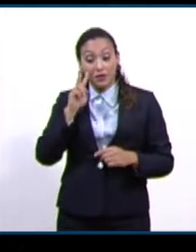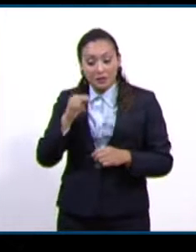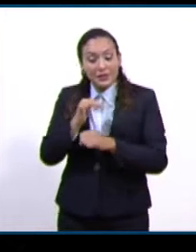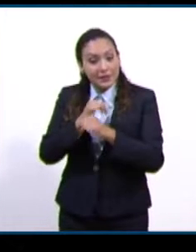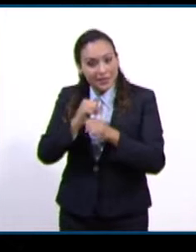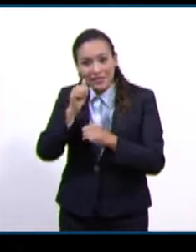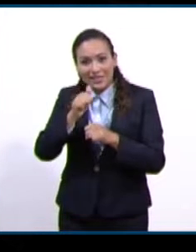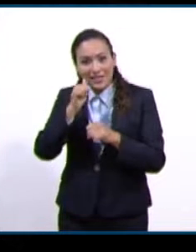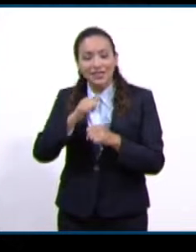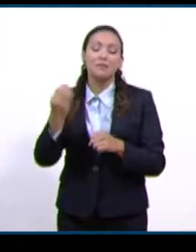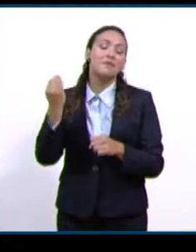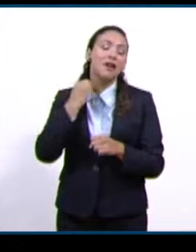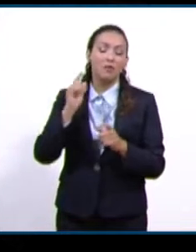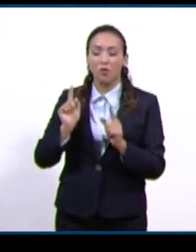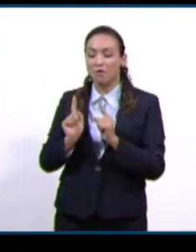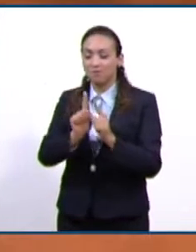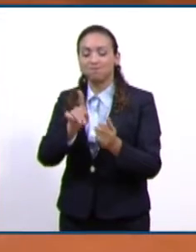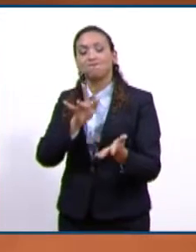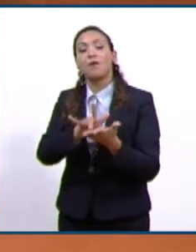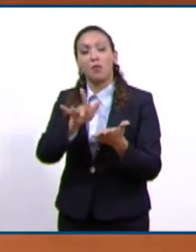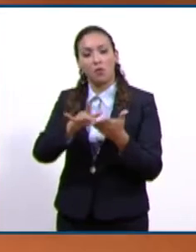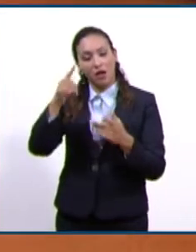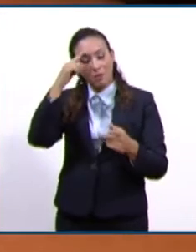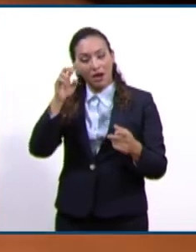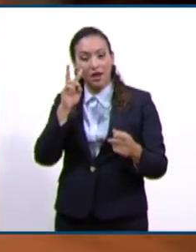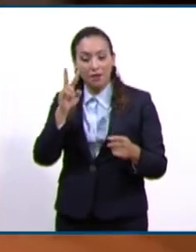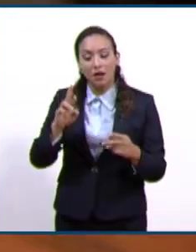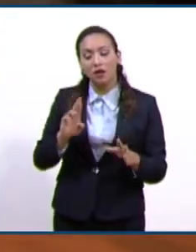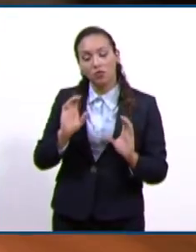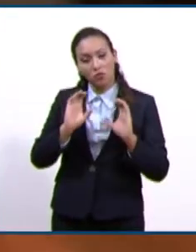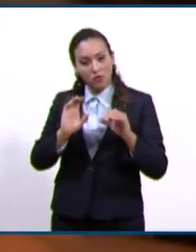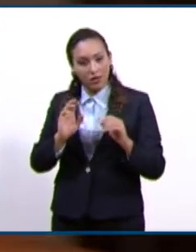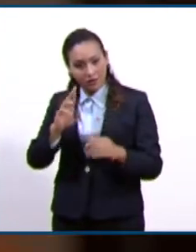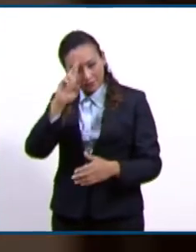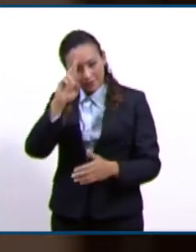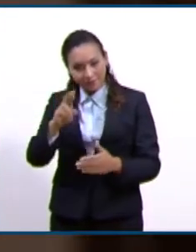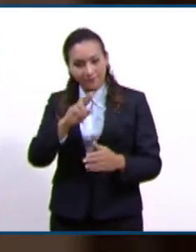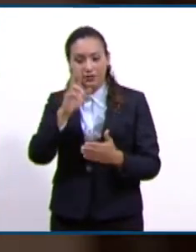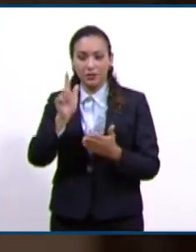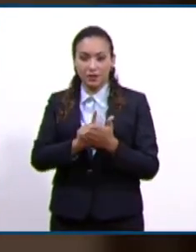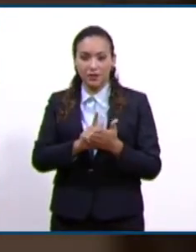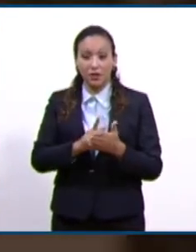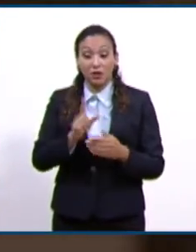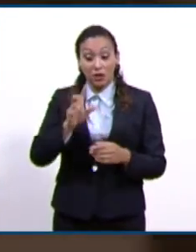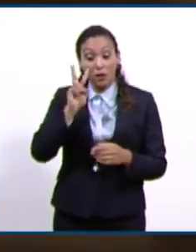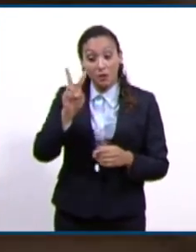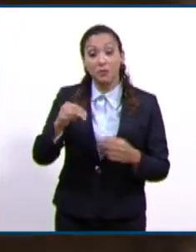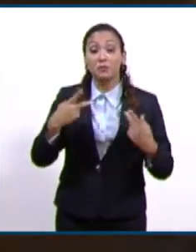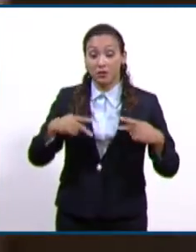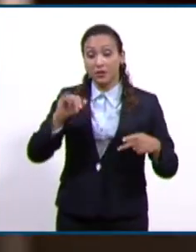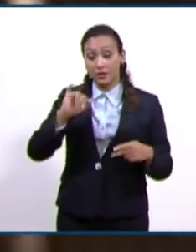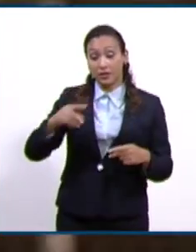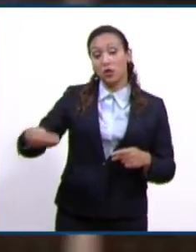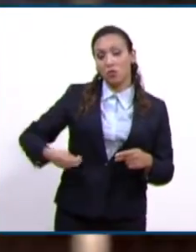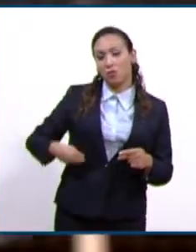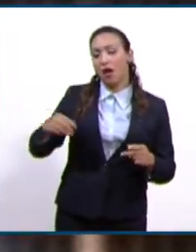asistida por un abogado. El Ministerio Público pedirá su vinculación al proceso y el imputado podrá solicitar que se resuelva su situación